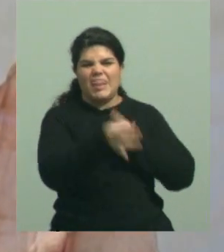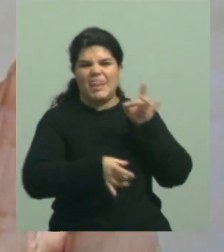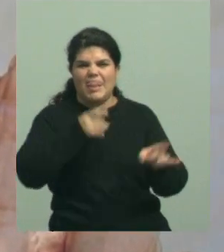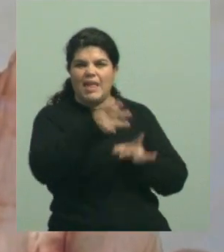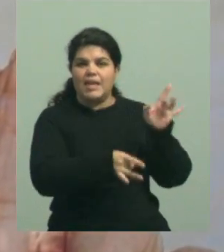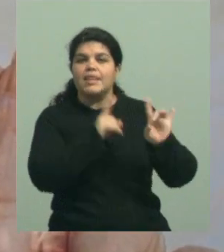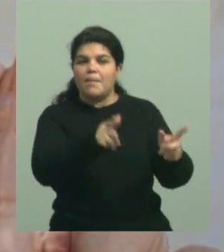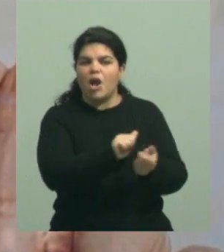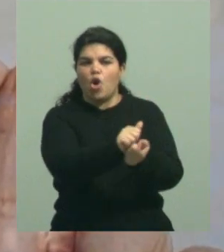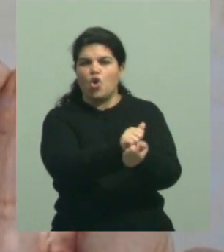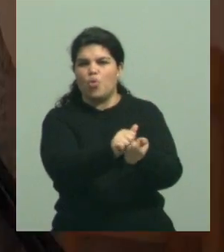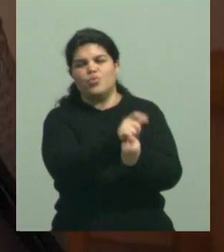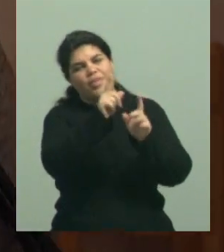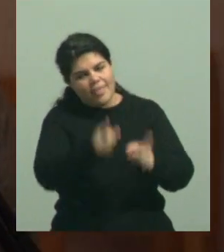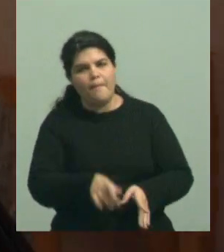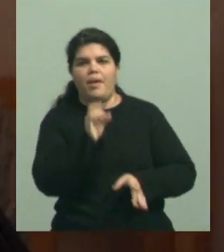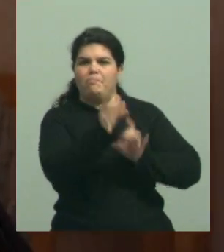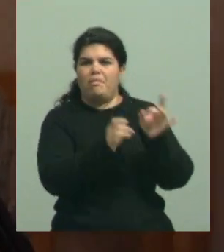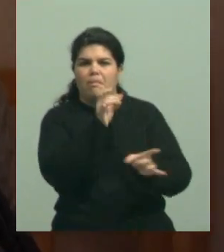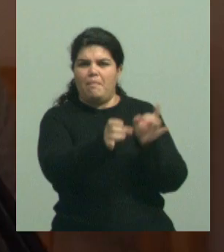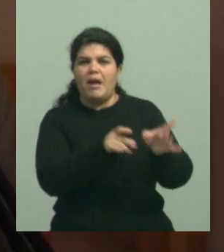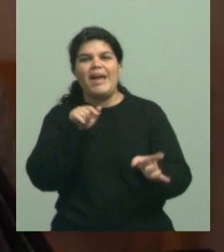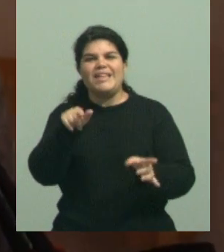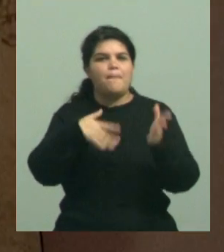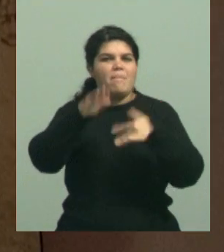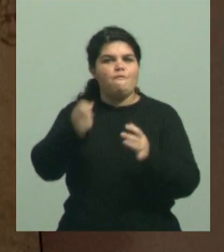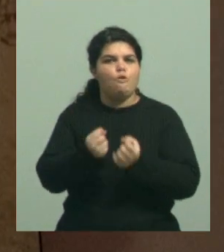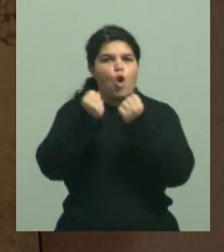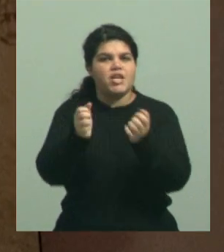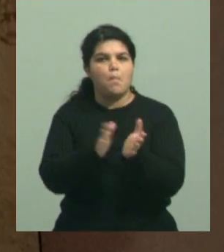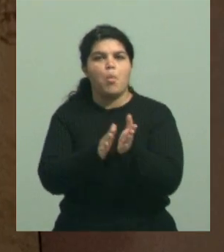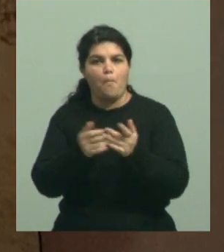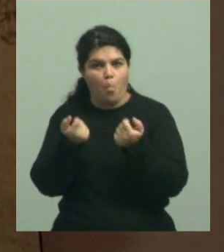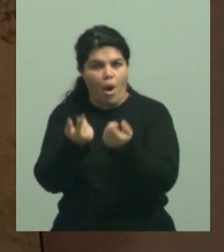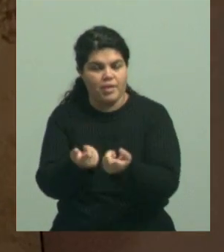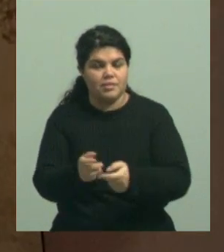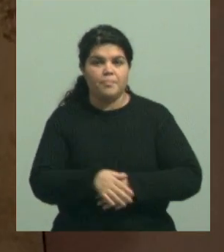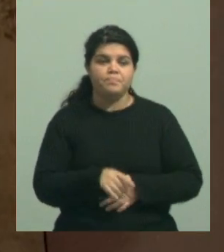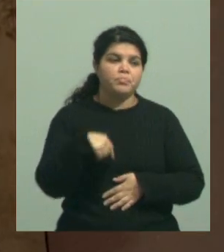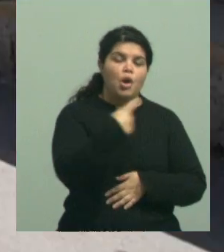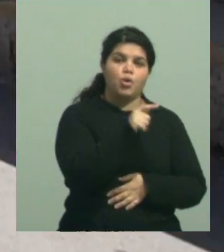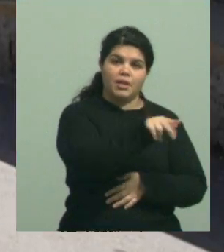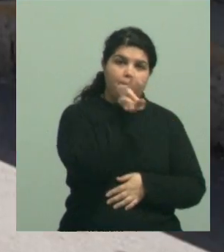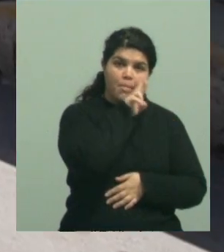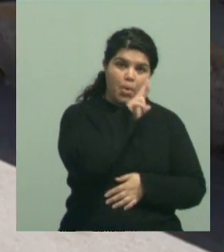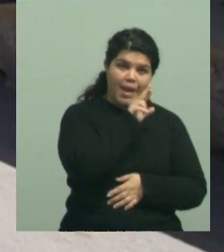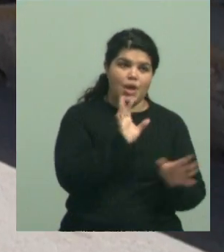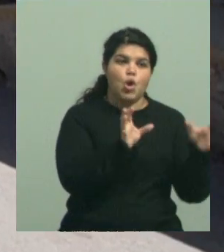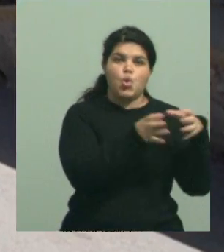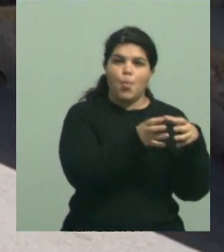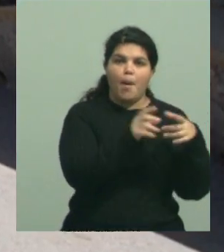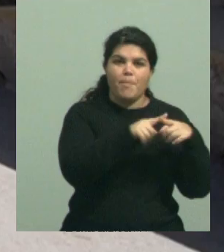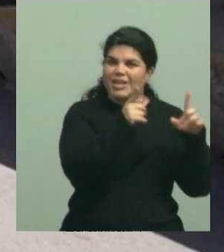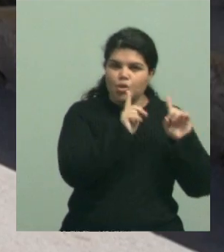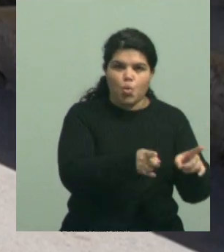yo que ha sido la principal apuesta de Gálvez. En el caso de Sheinbaum, lo que ha buscado es